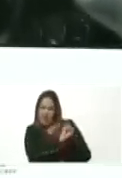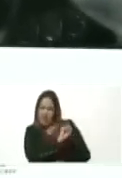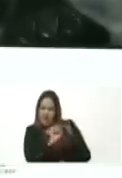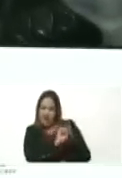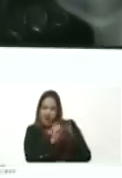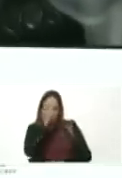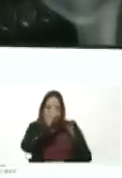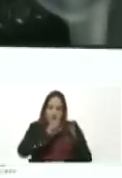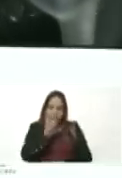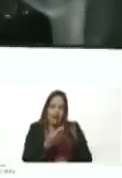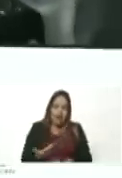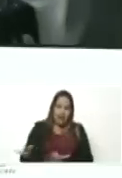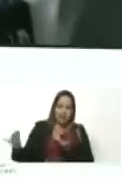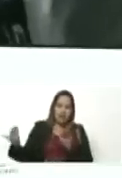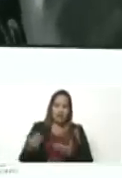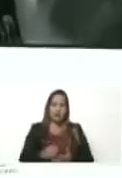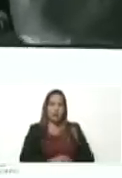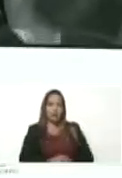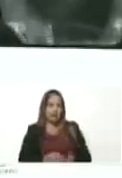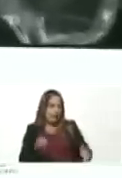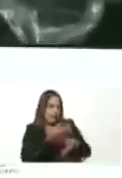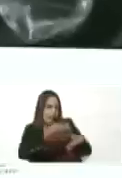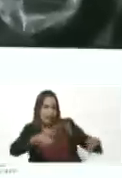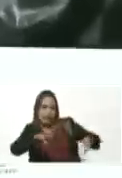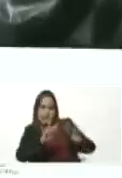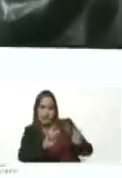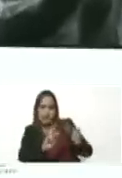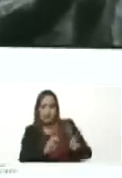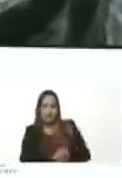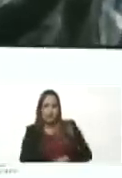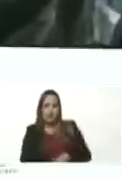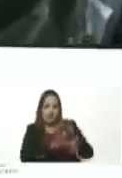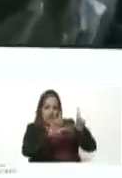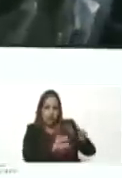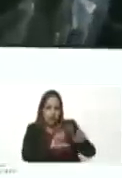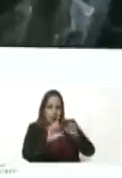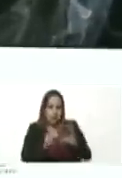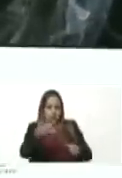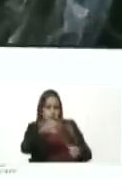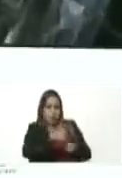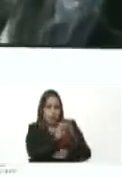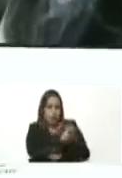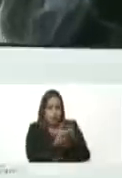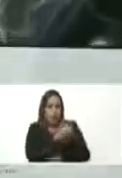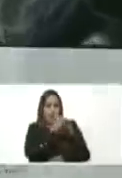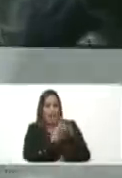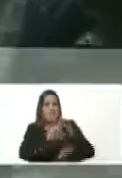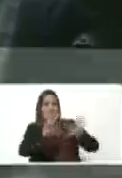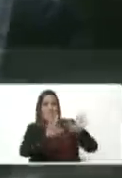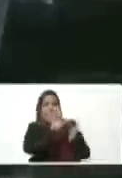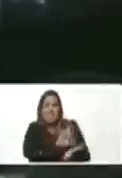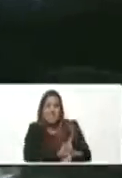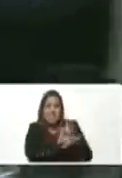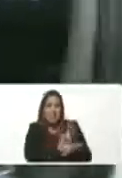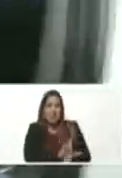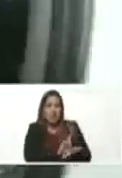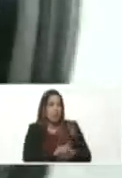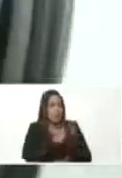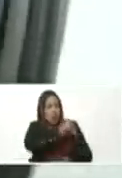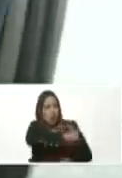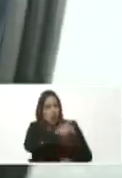esta belleza, de paquete, ahorrador de gasolina, que gasta 7 litros de gasolina por